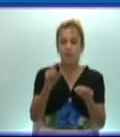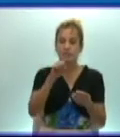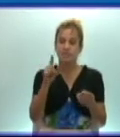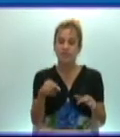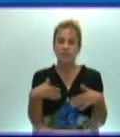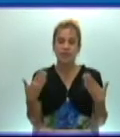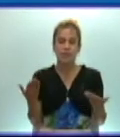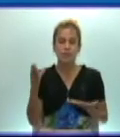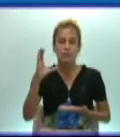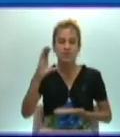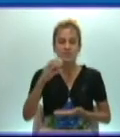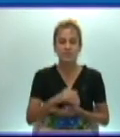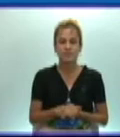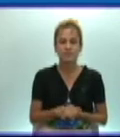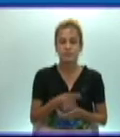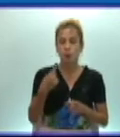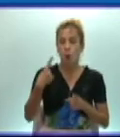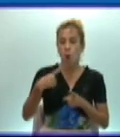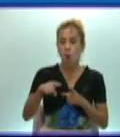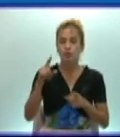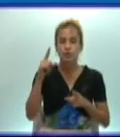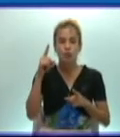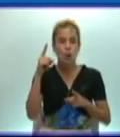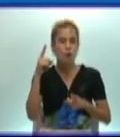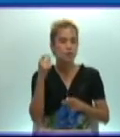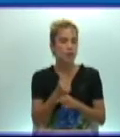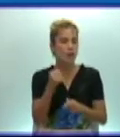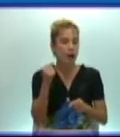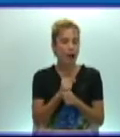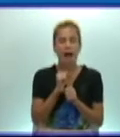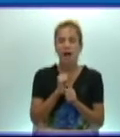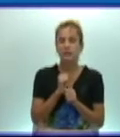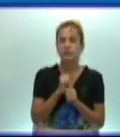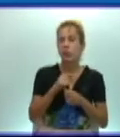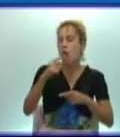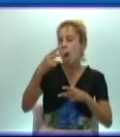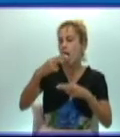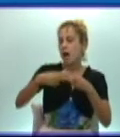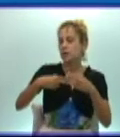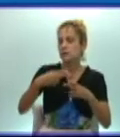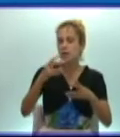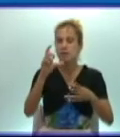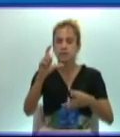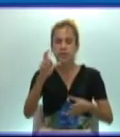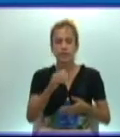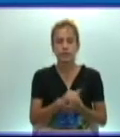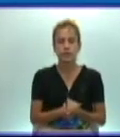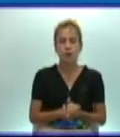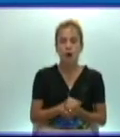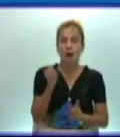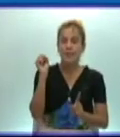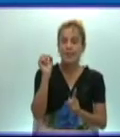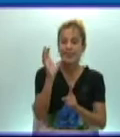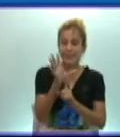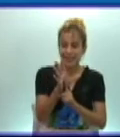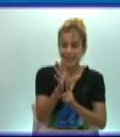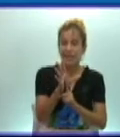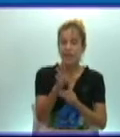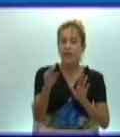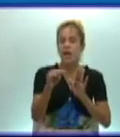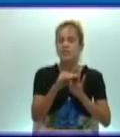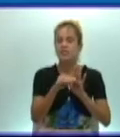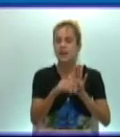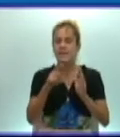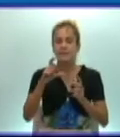los aspectos que estuvimos trabajando fue la producción textual. A partir del contenido del texto,